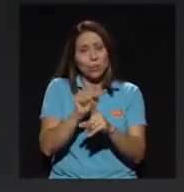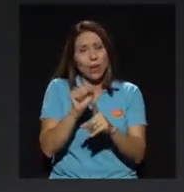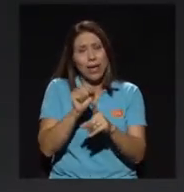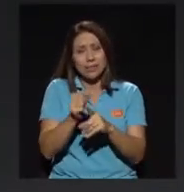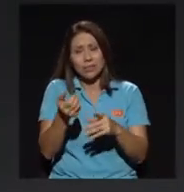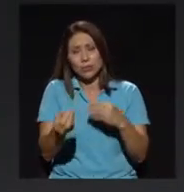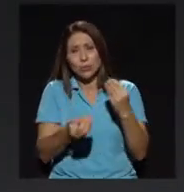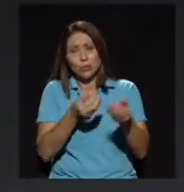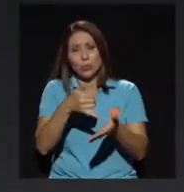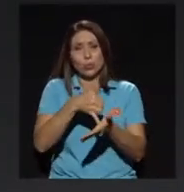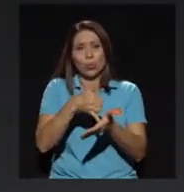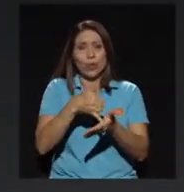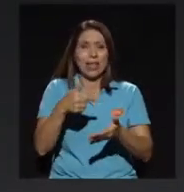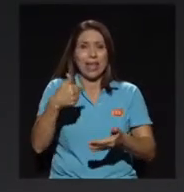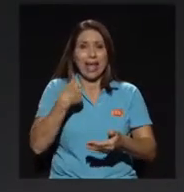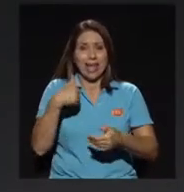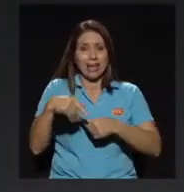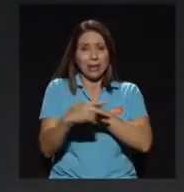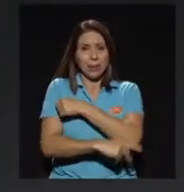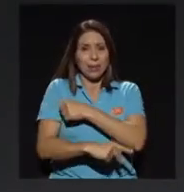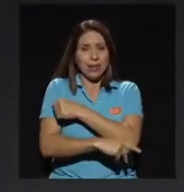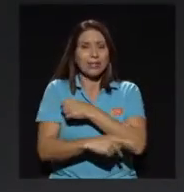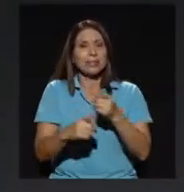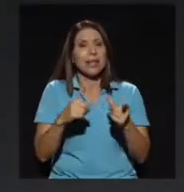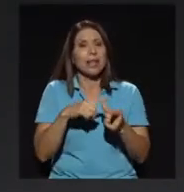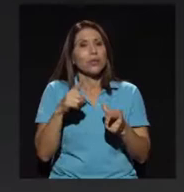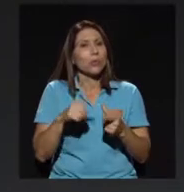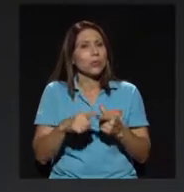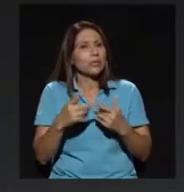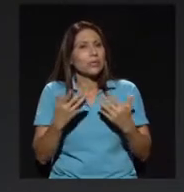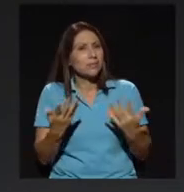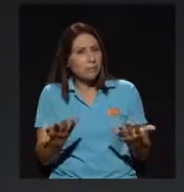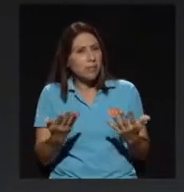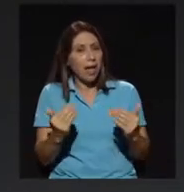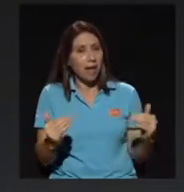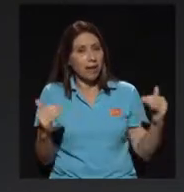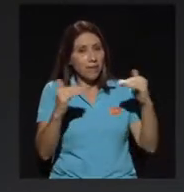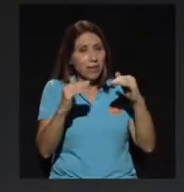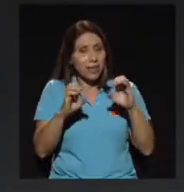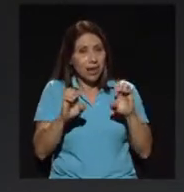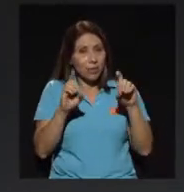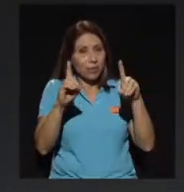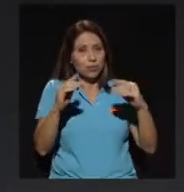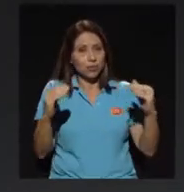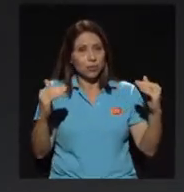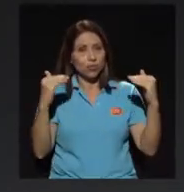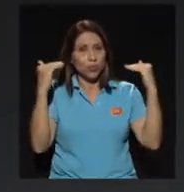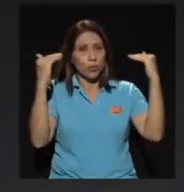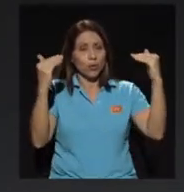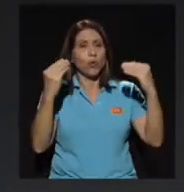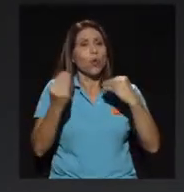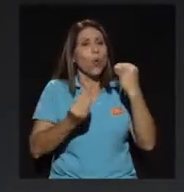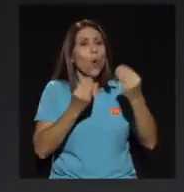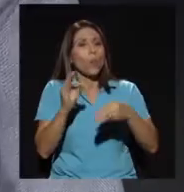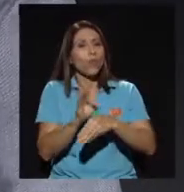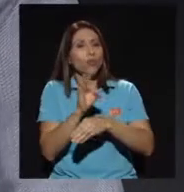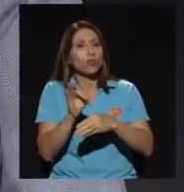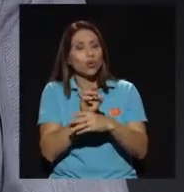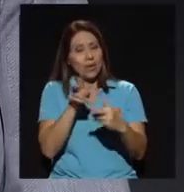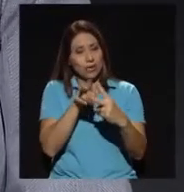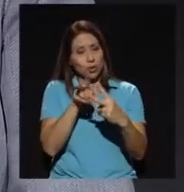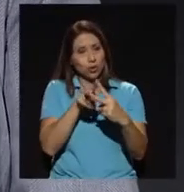Y entonces, ¿cómo funciona a nivel de la educación superior esas dos realidades